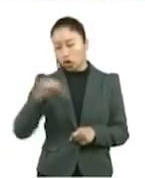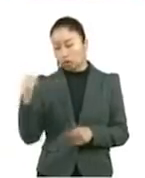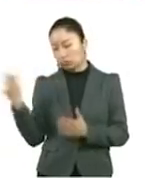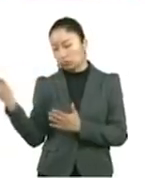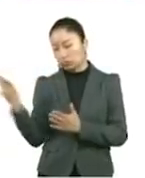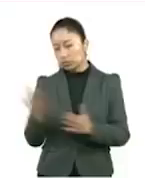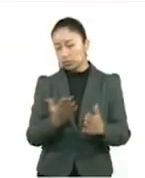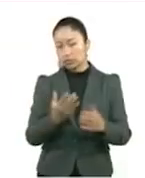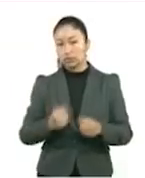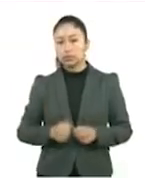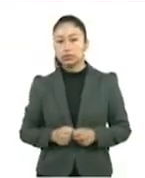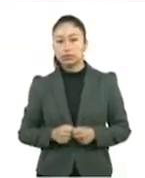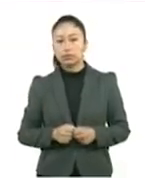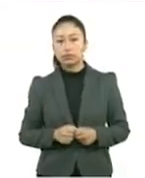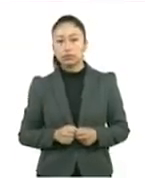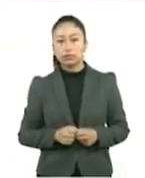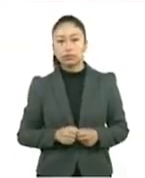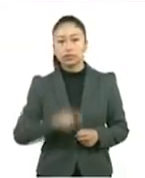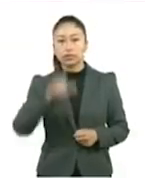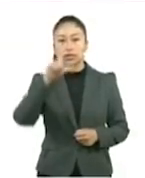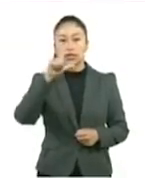No sé si saben lo que es el litio.